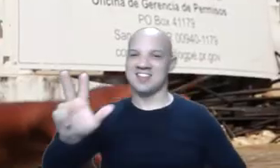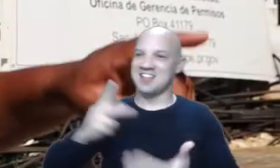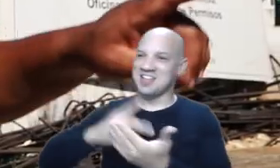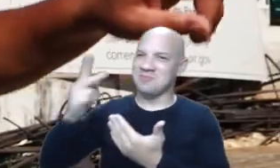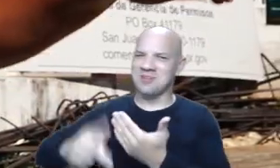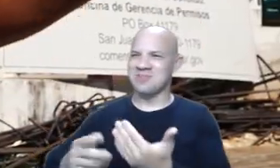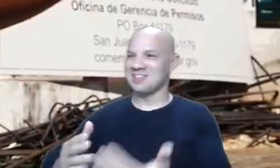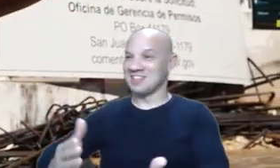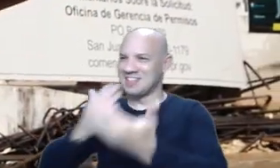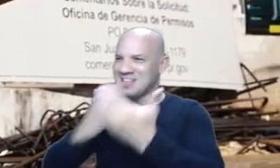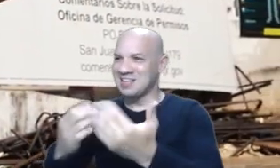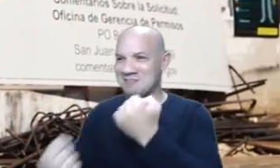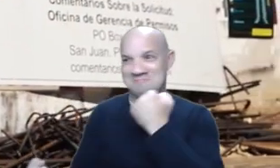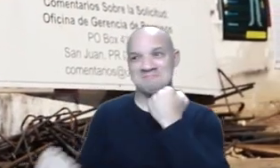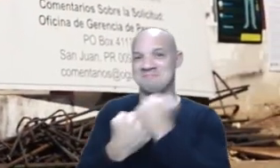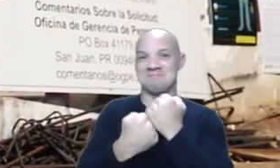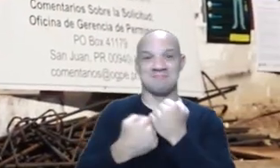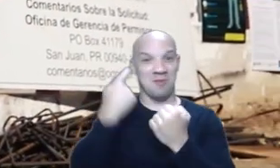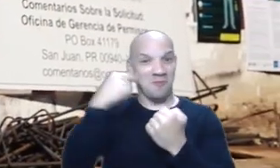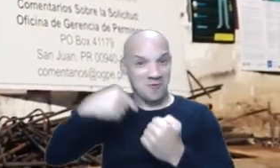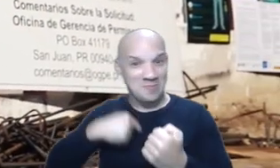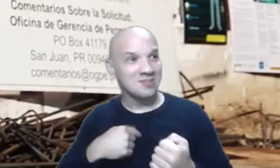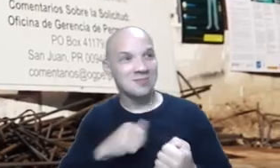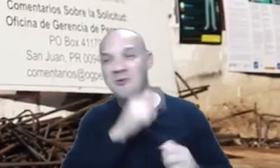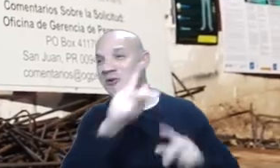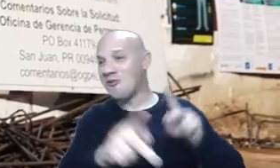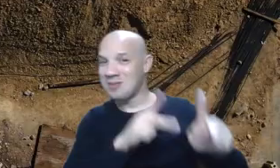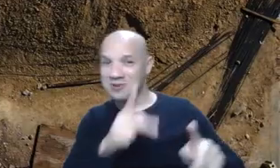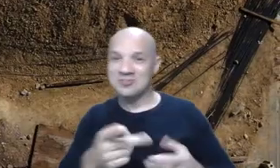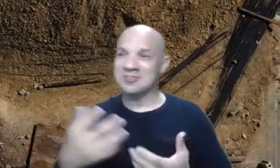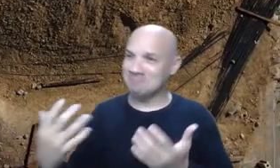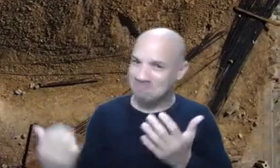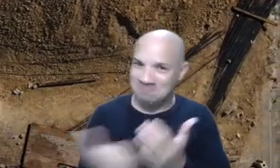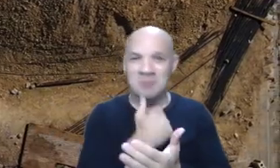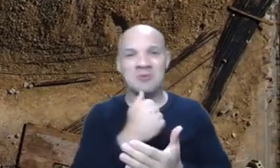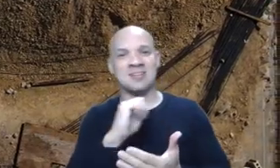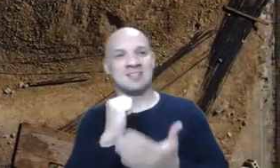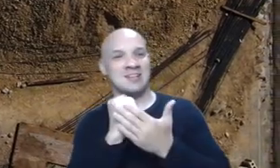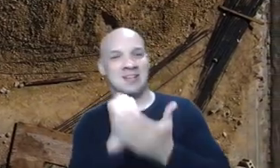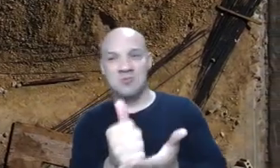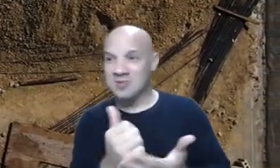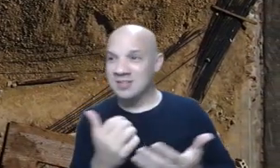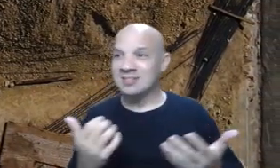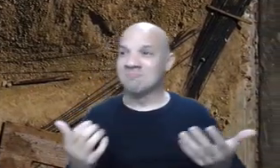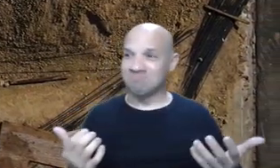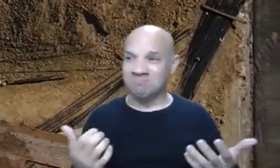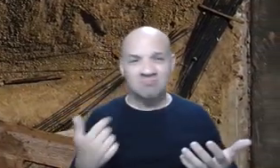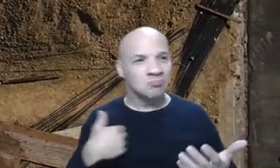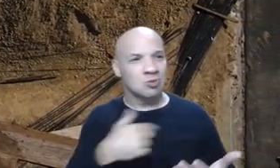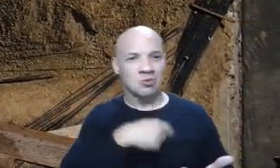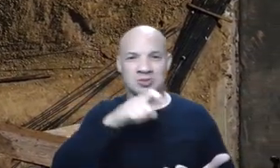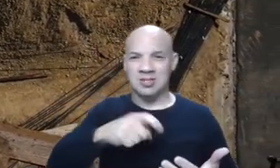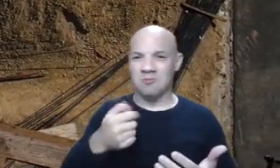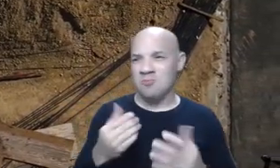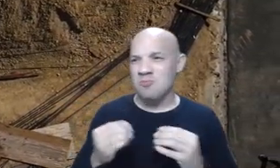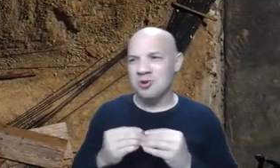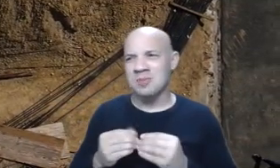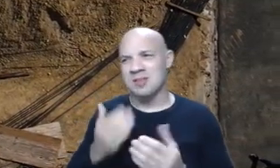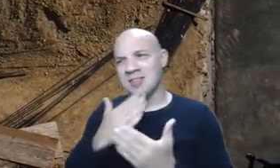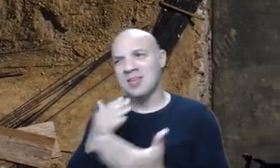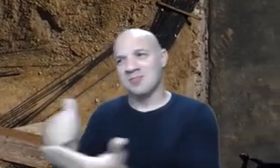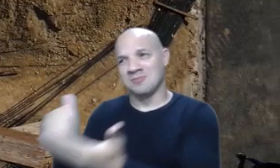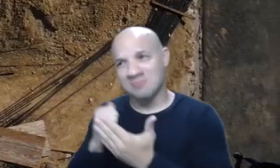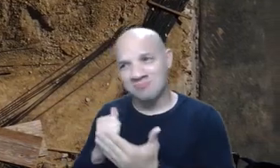dando R3. Le agradezco todo lo que están haciendo por mí, por las demás personas, ¿verdad? Que esa ayudita nos está dando a todos